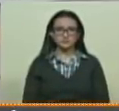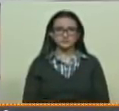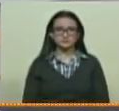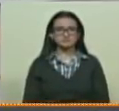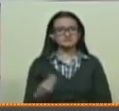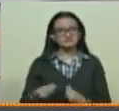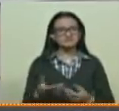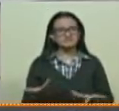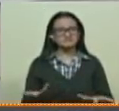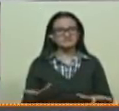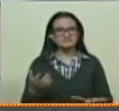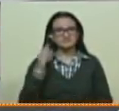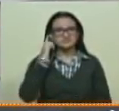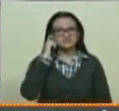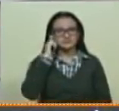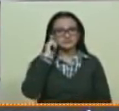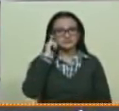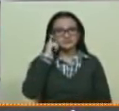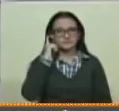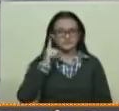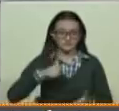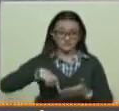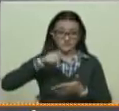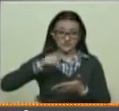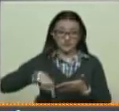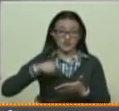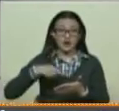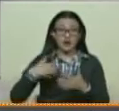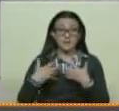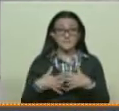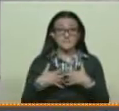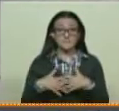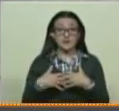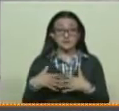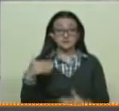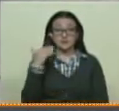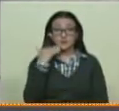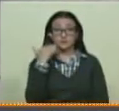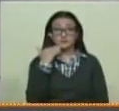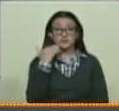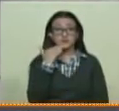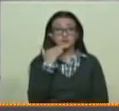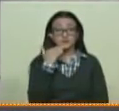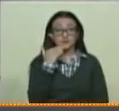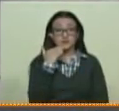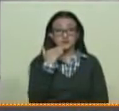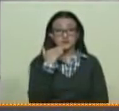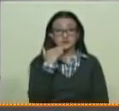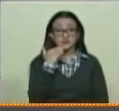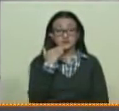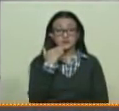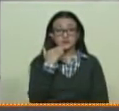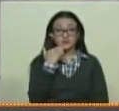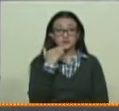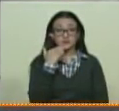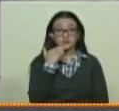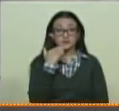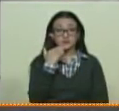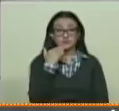hicieron? Contrataron empresas norteamericanas, Frontier Group Management,